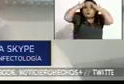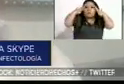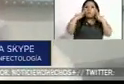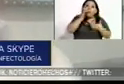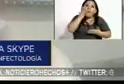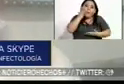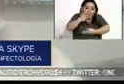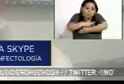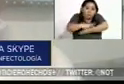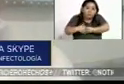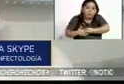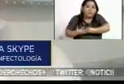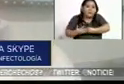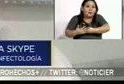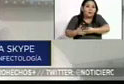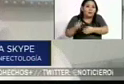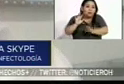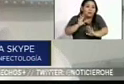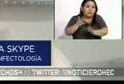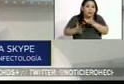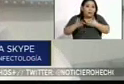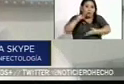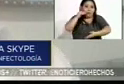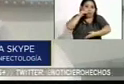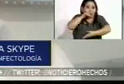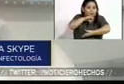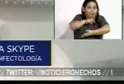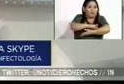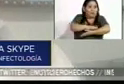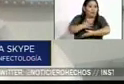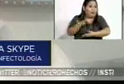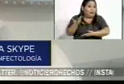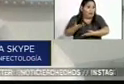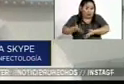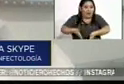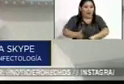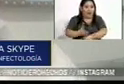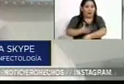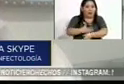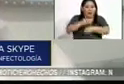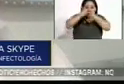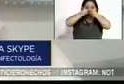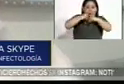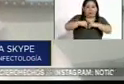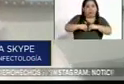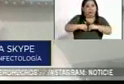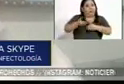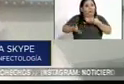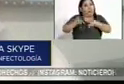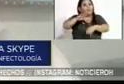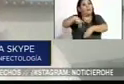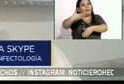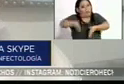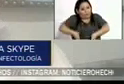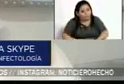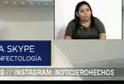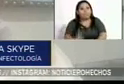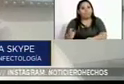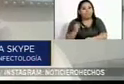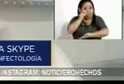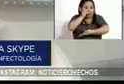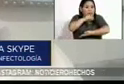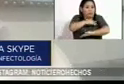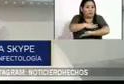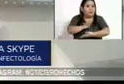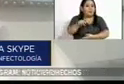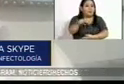esta manera si no ha sido contagiado, digamos, pre-nacimiento, podría ser posteriormente o incluso después